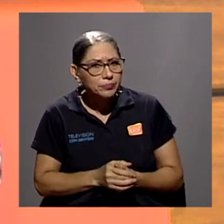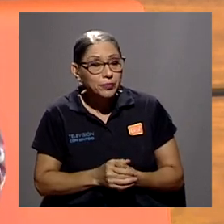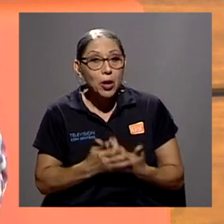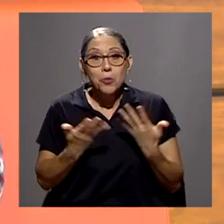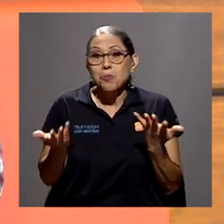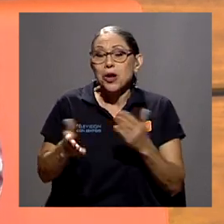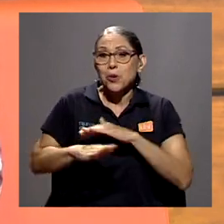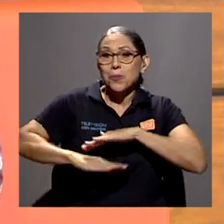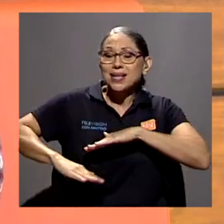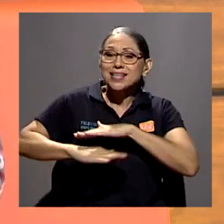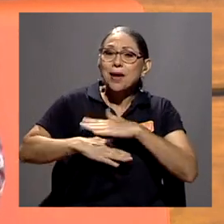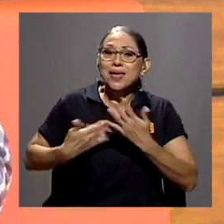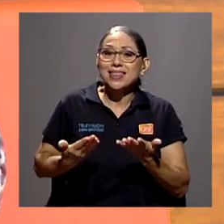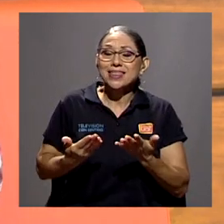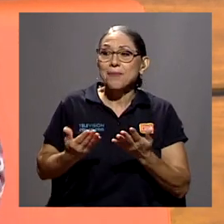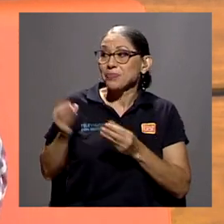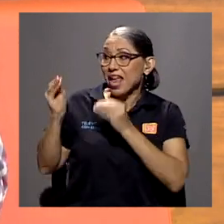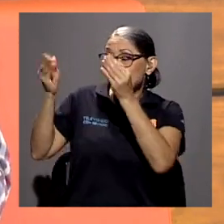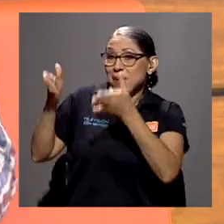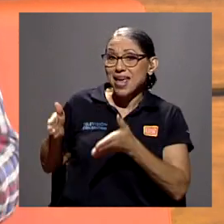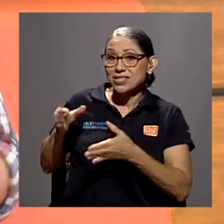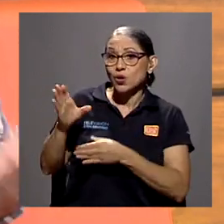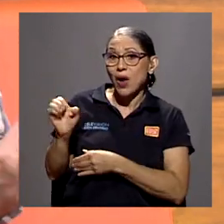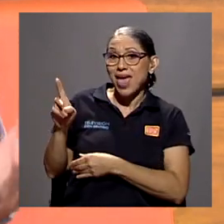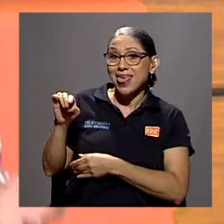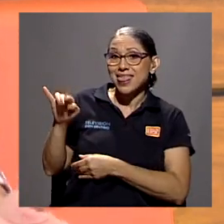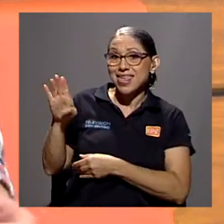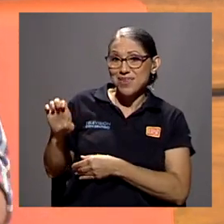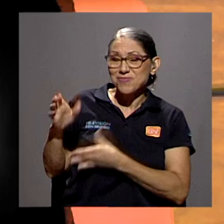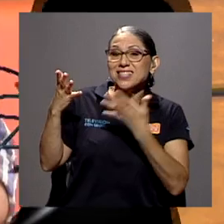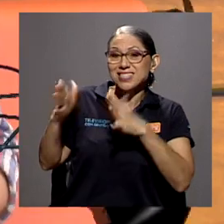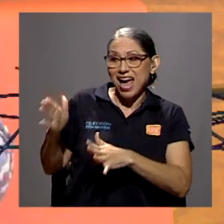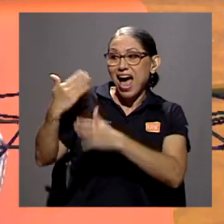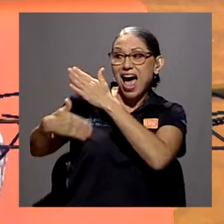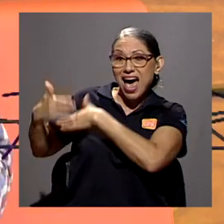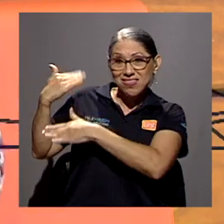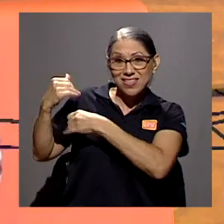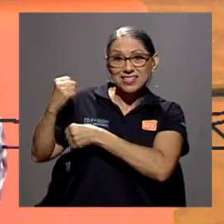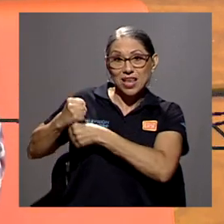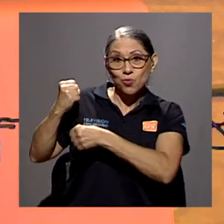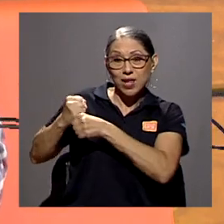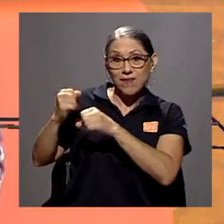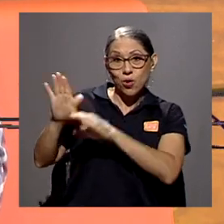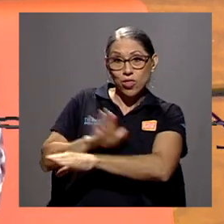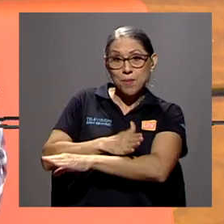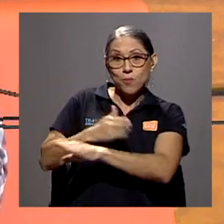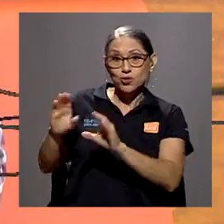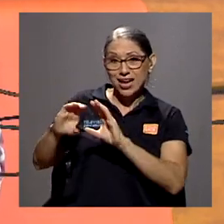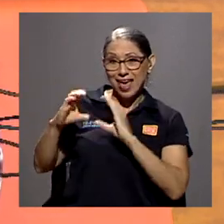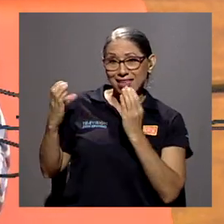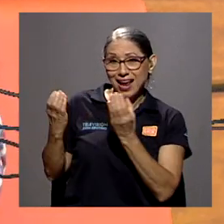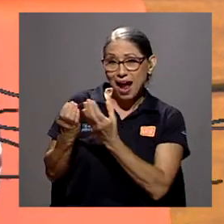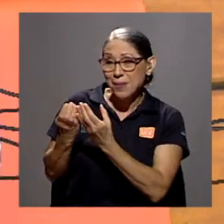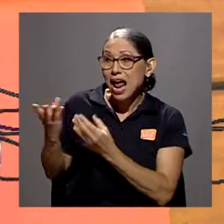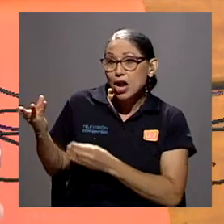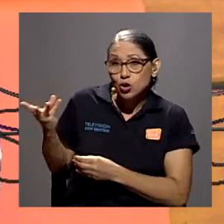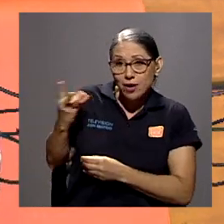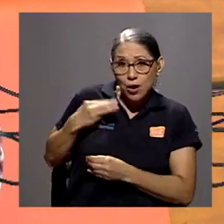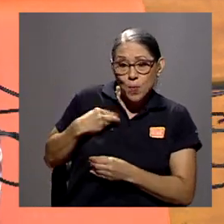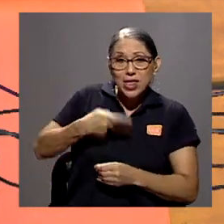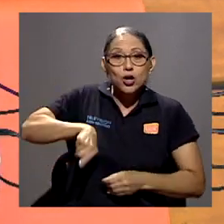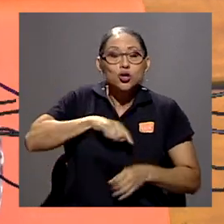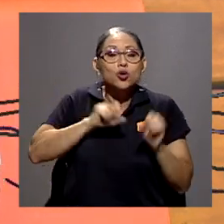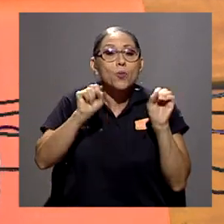básicamente el maestro eddy nos había comentado desde antes en un trabajo de música de cámara que podíamos hacer una obra en